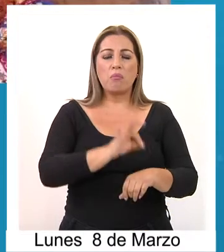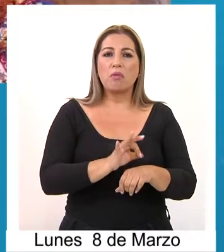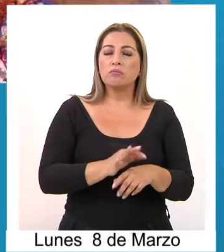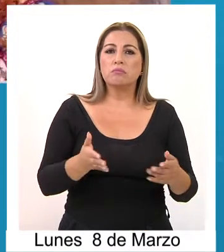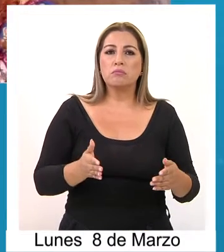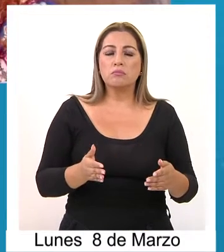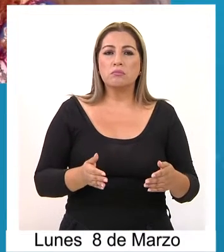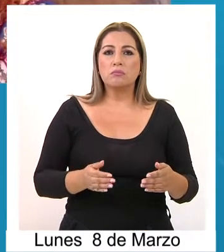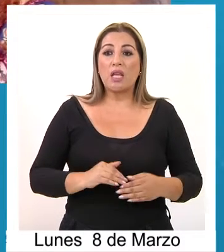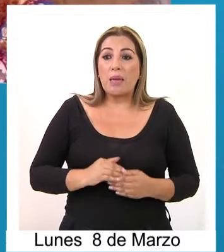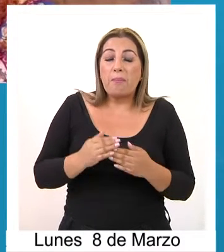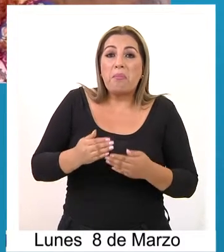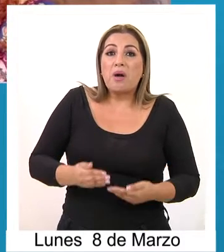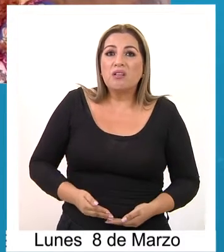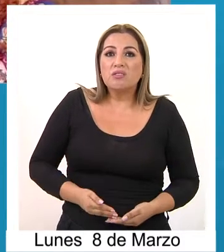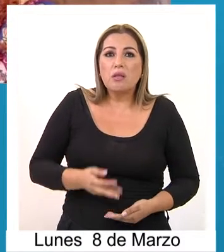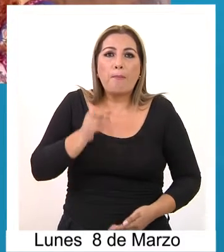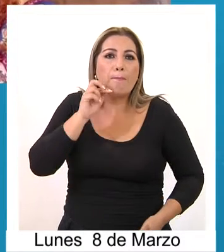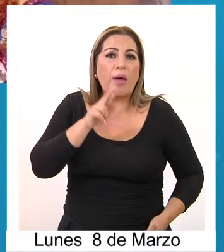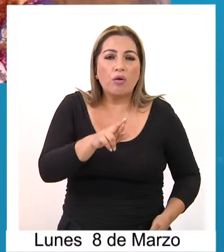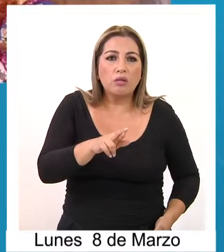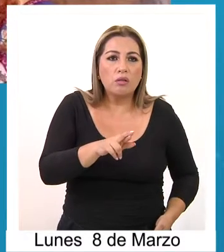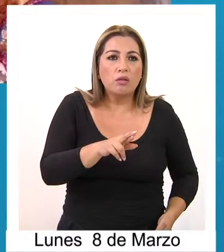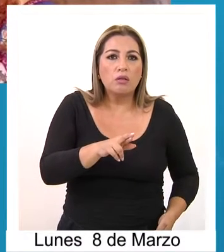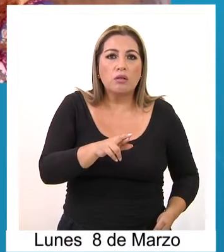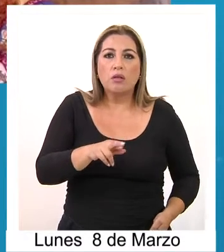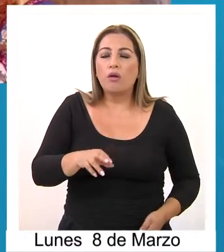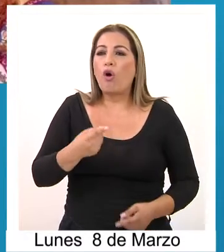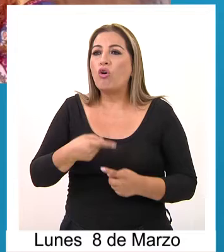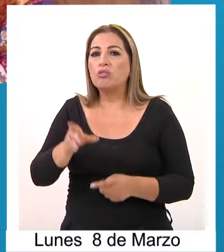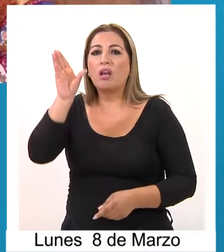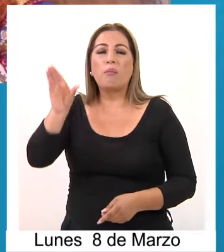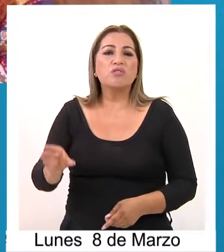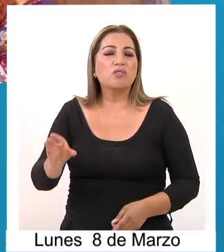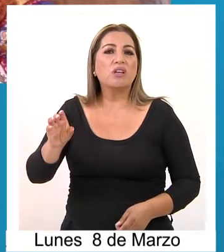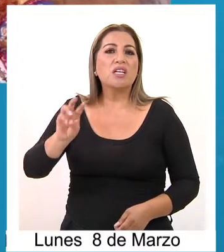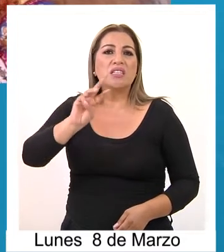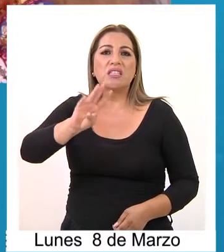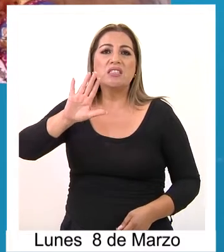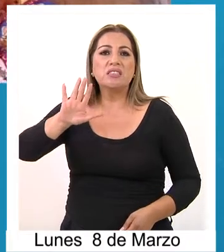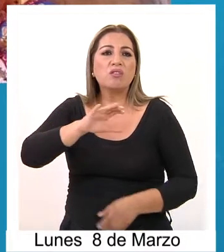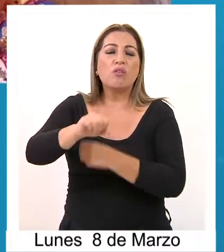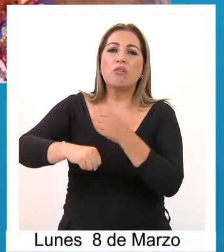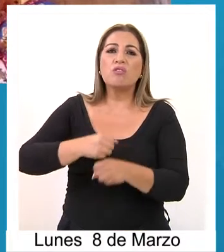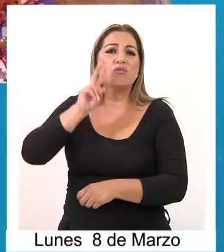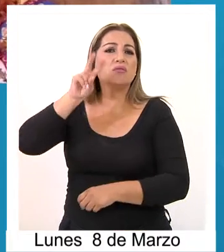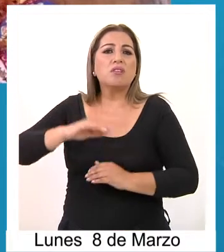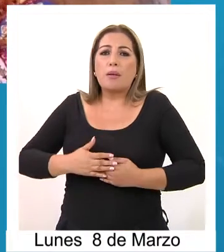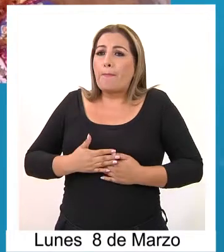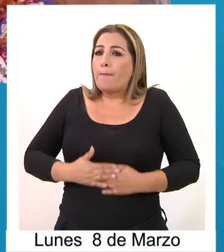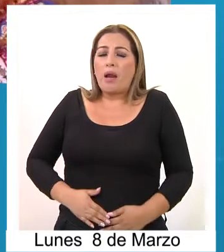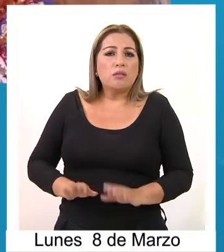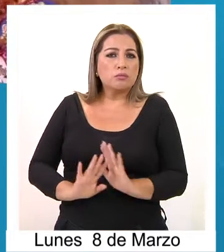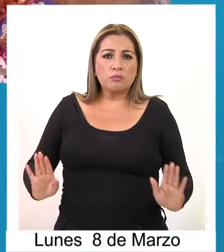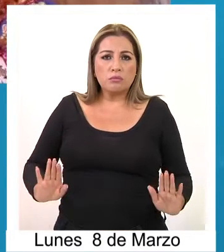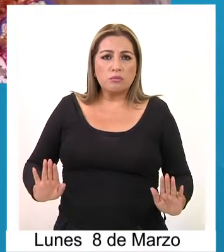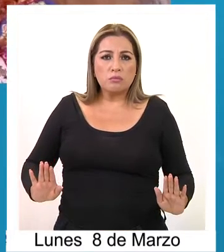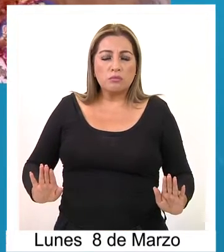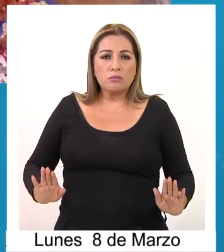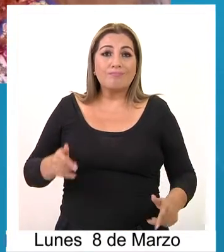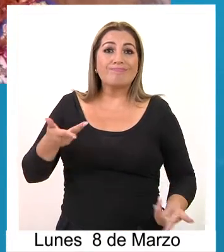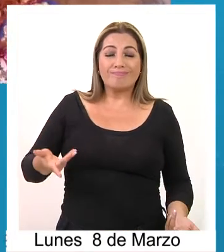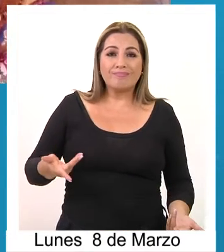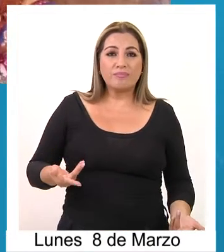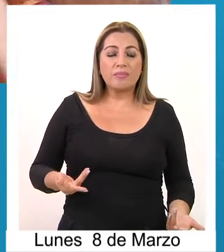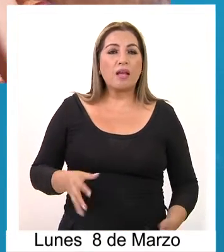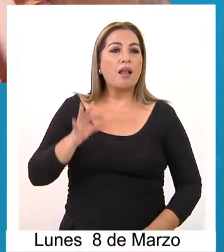asociadas, embarazada, le iba peor que a la mujer de los mismos 35 años sin enfermedades asociadas, pero no embarazada.